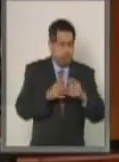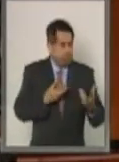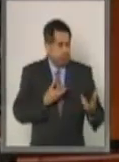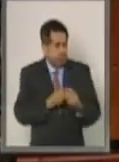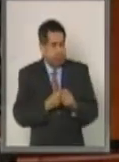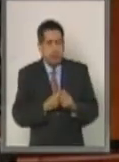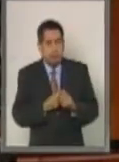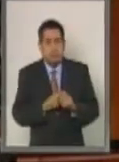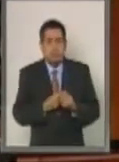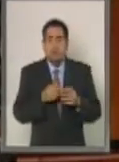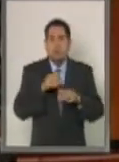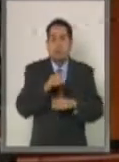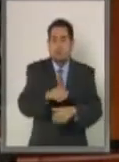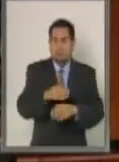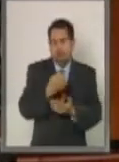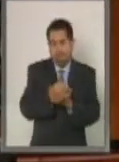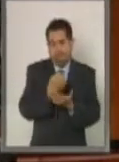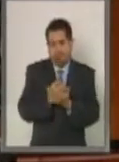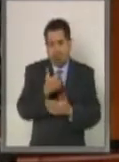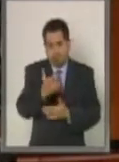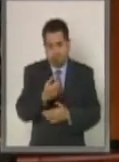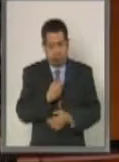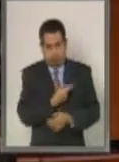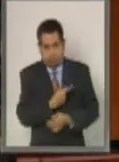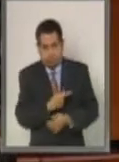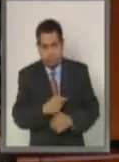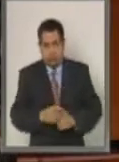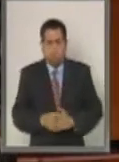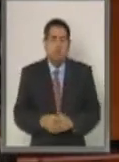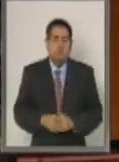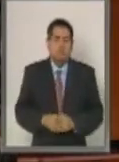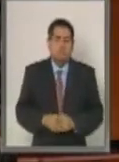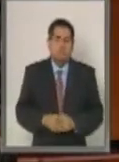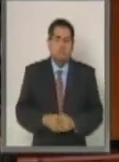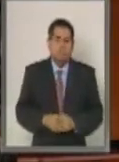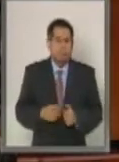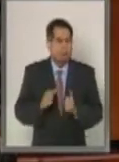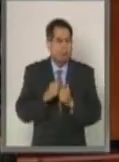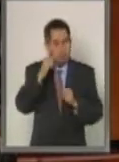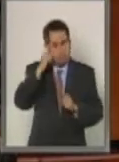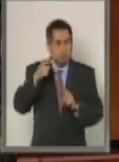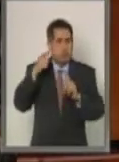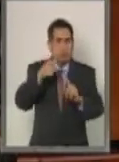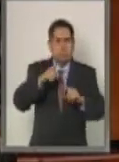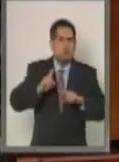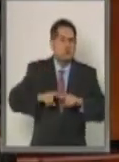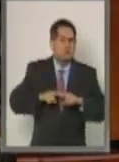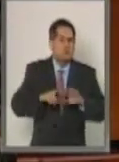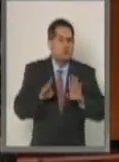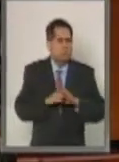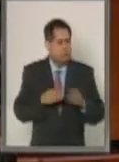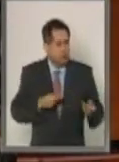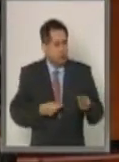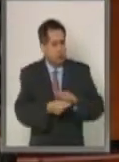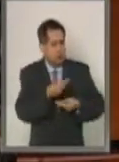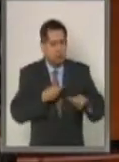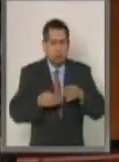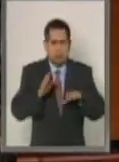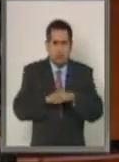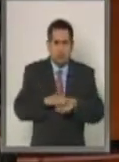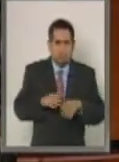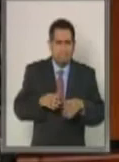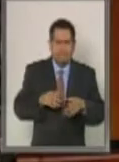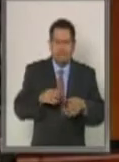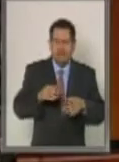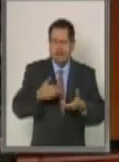cooperación en materia económica bilateral, con la finalidad de potenciar nuestros